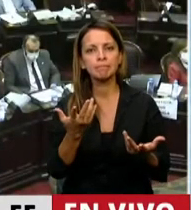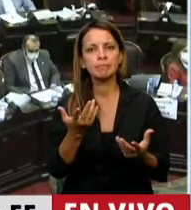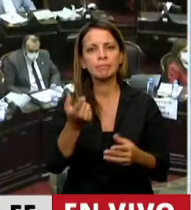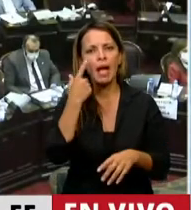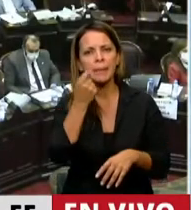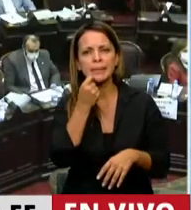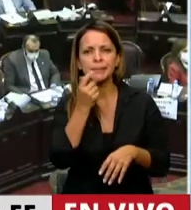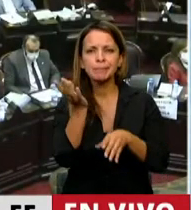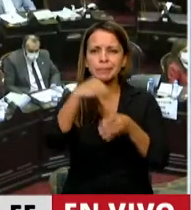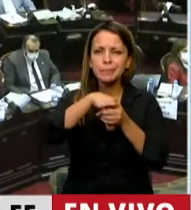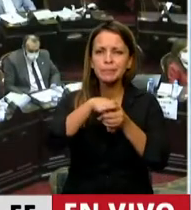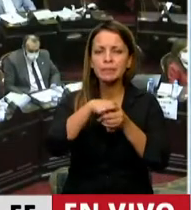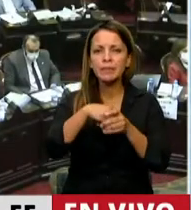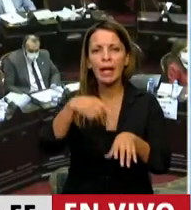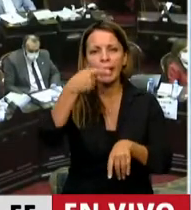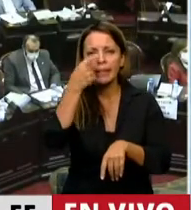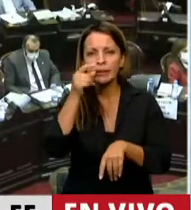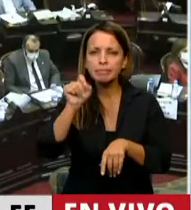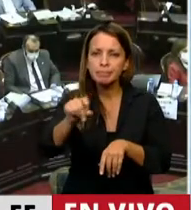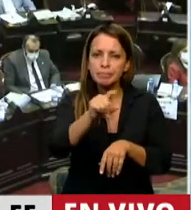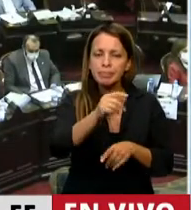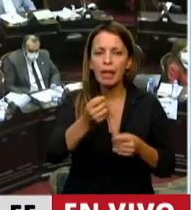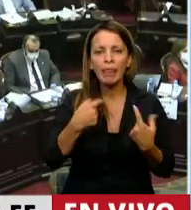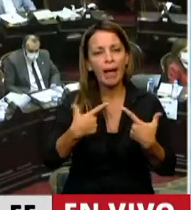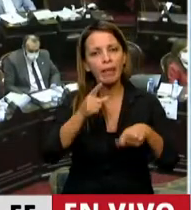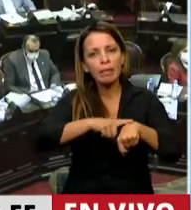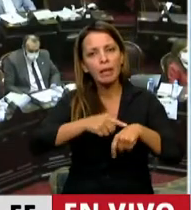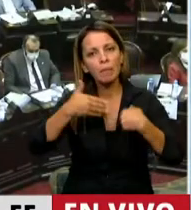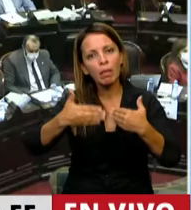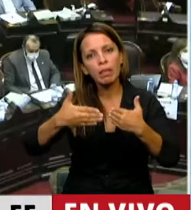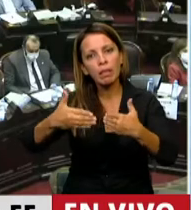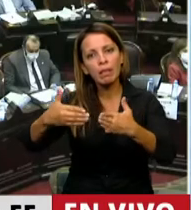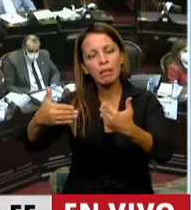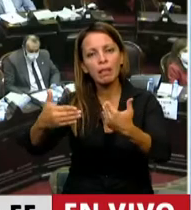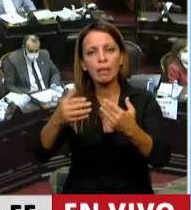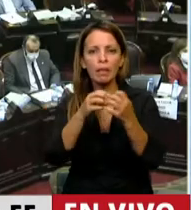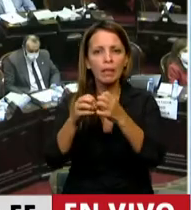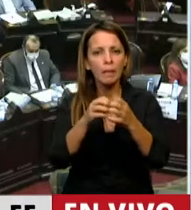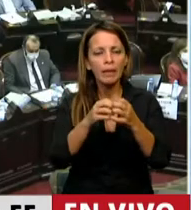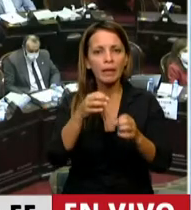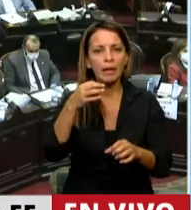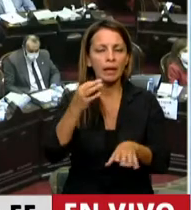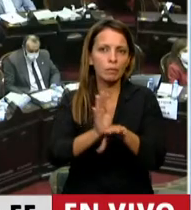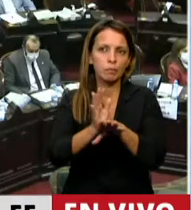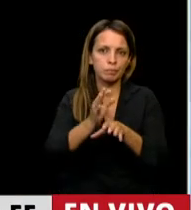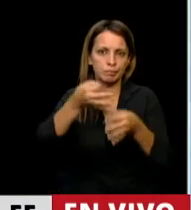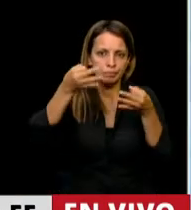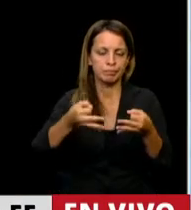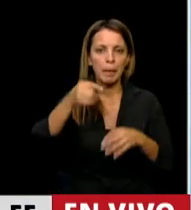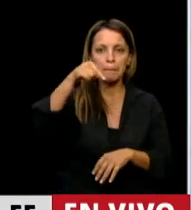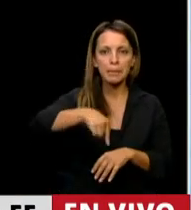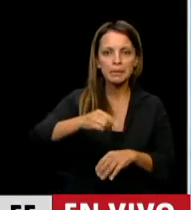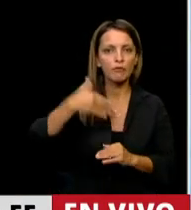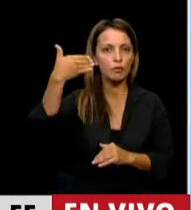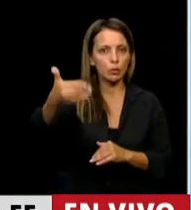cuelen intereses que atrasan, en un debate que es del presente y del futuro, en un debate estratégico para